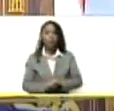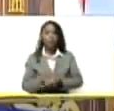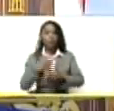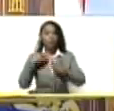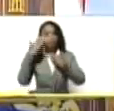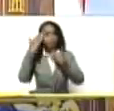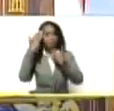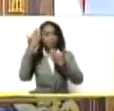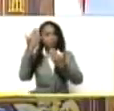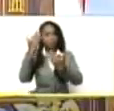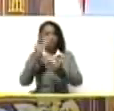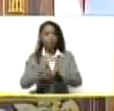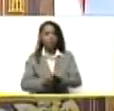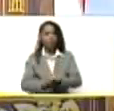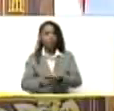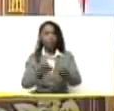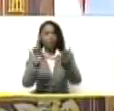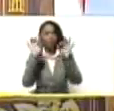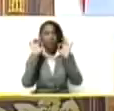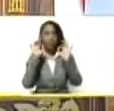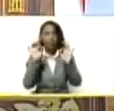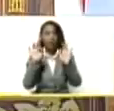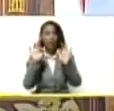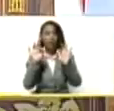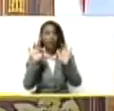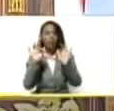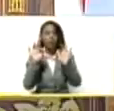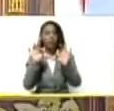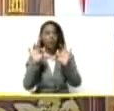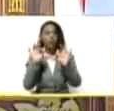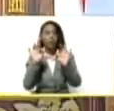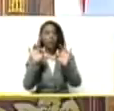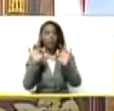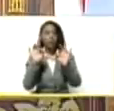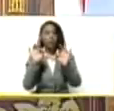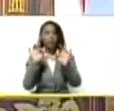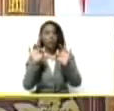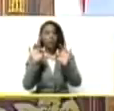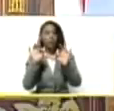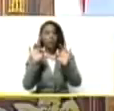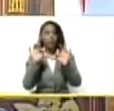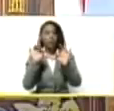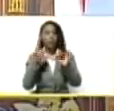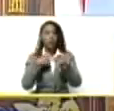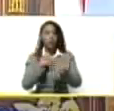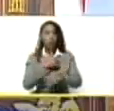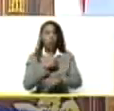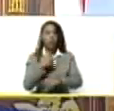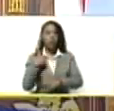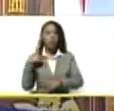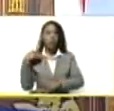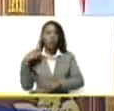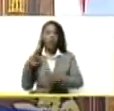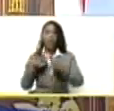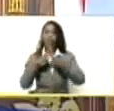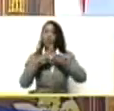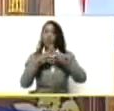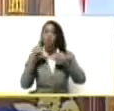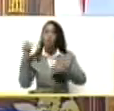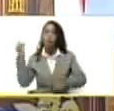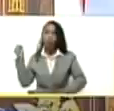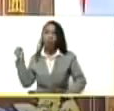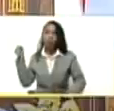gas de la electricidad del agua fue montada sobre la base de